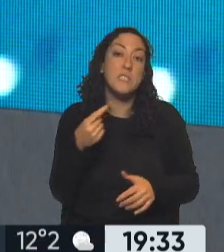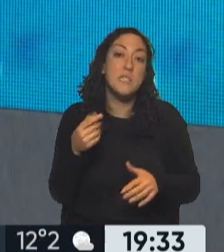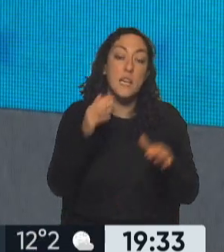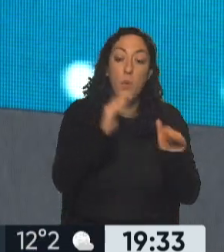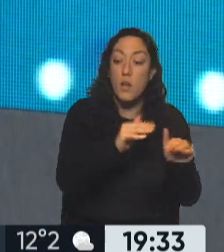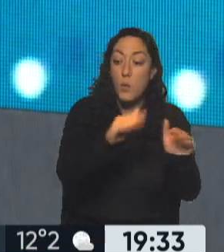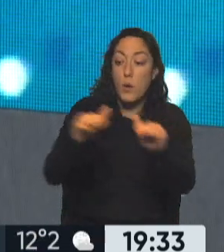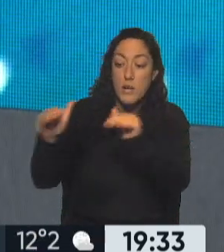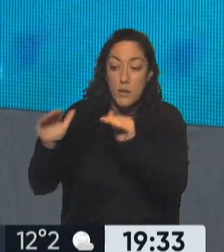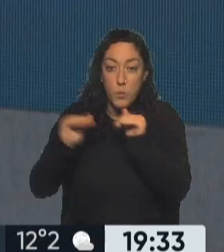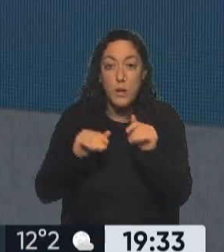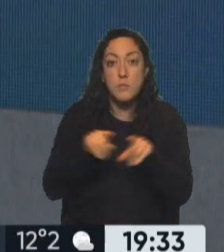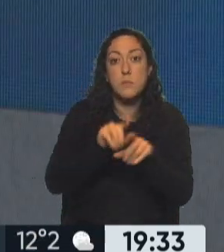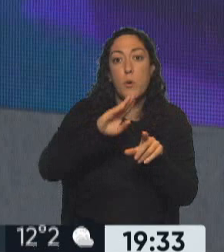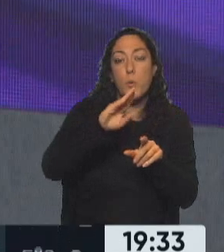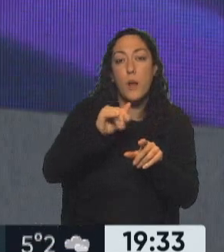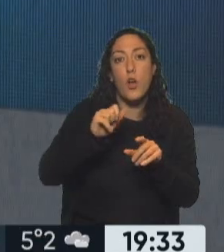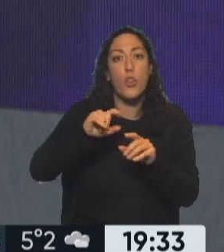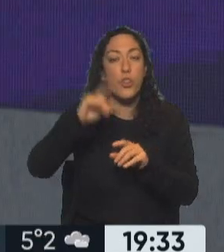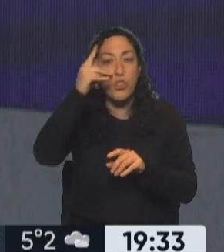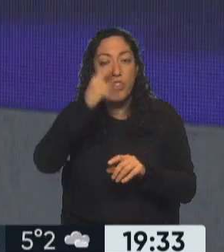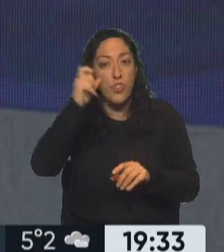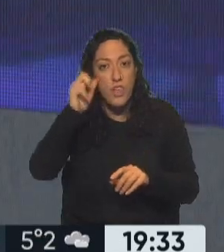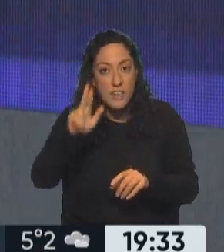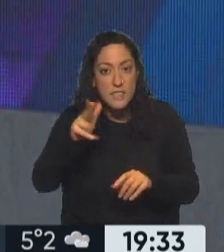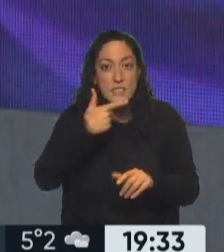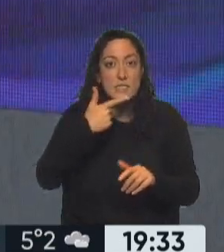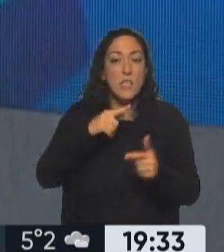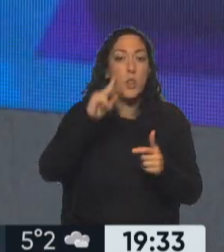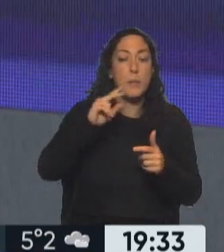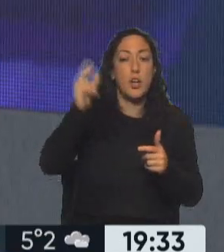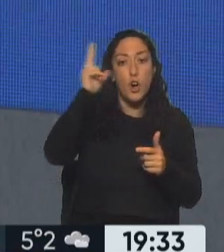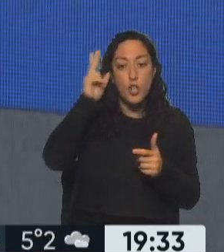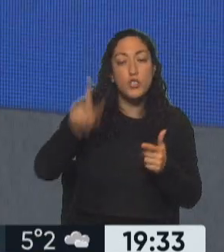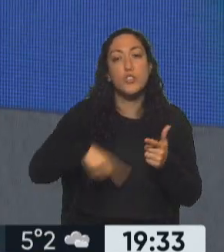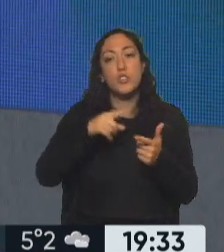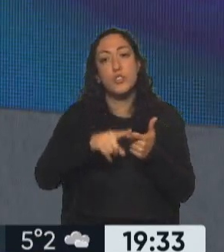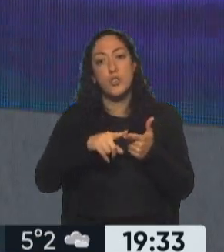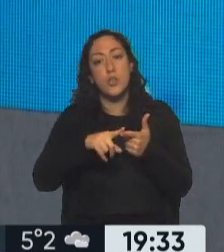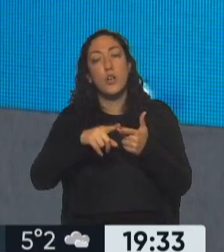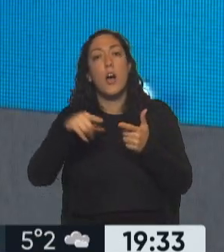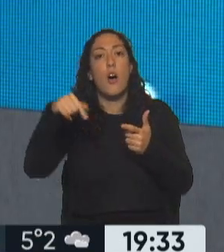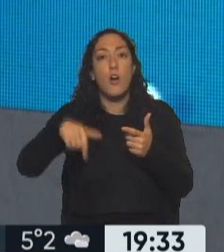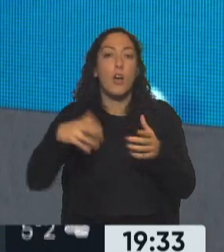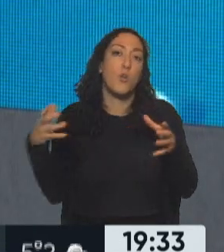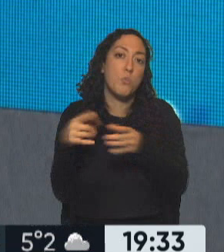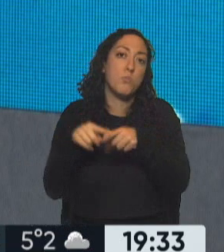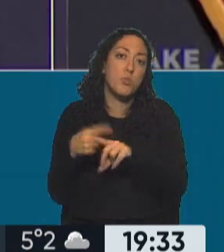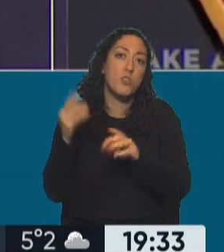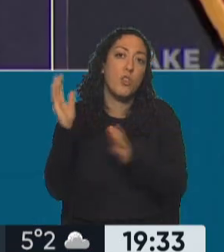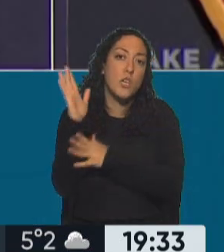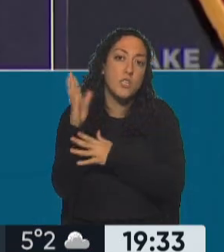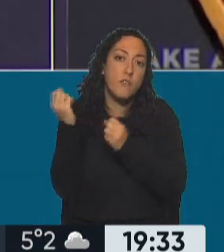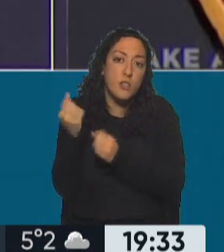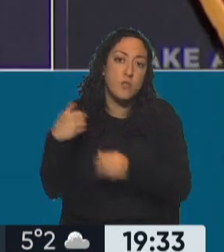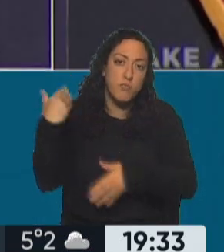Lehman Brothers, 2008, con los Brexit y ahora con el avance de las nuevas derechas. ¿Por qué?